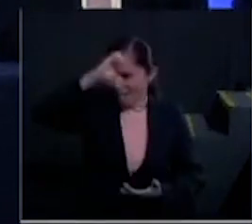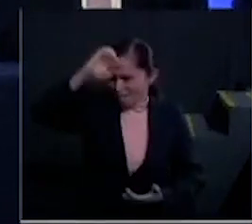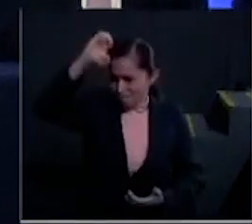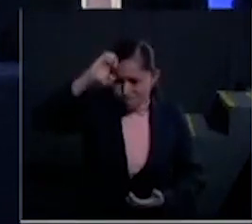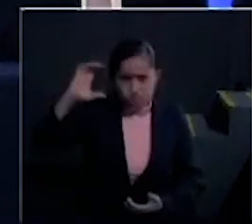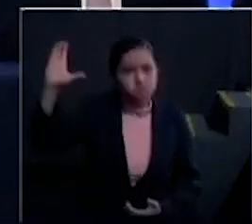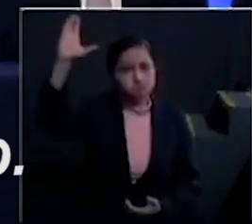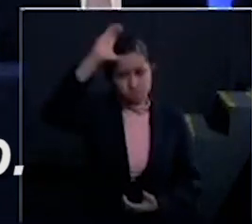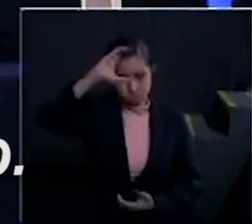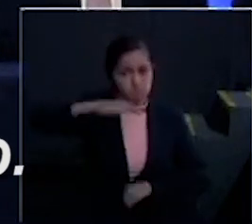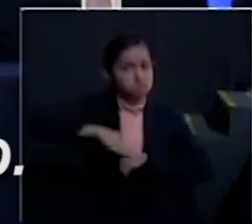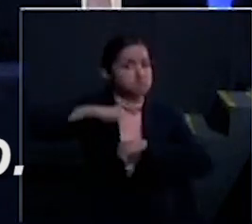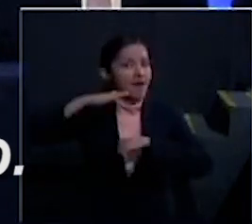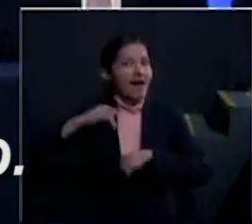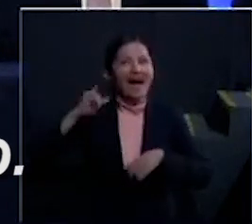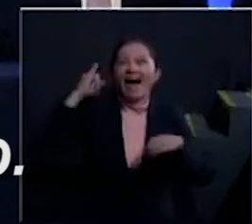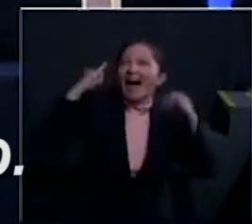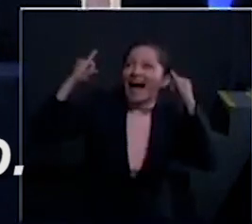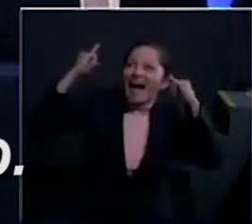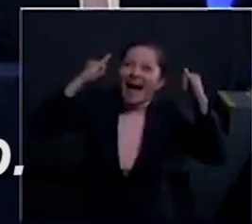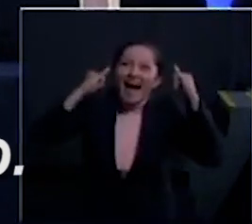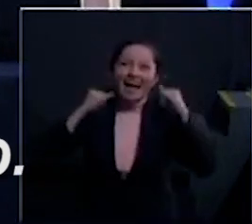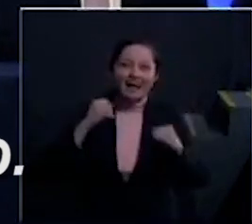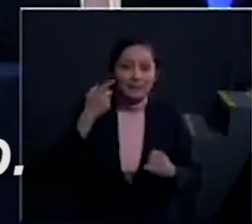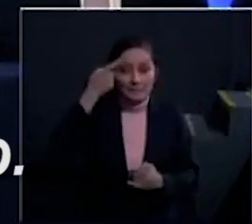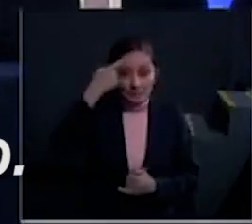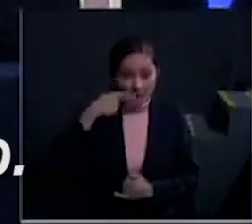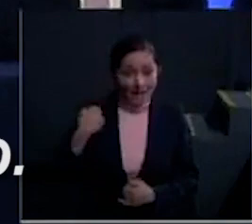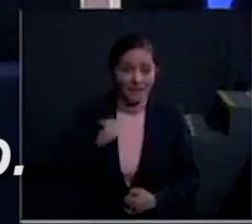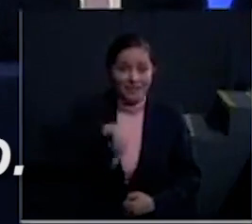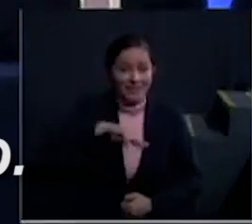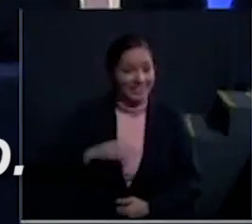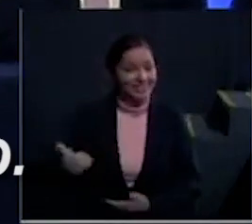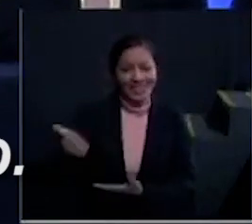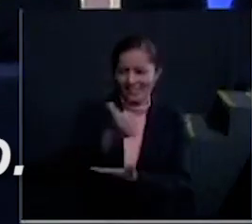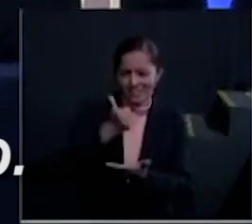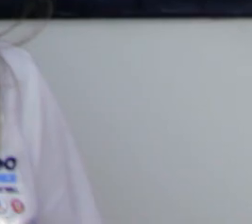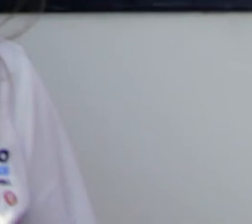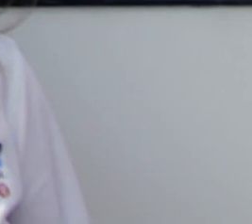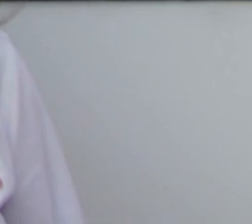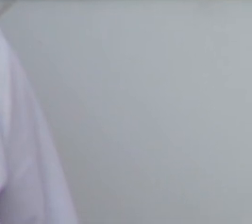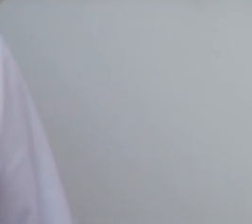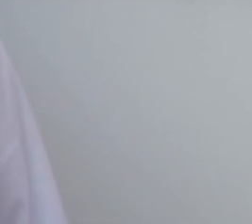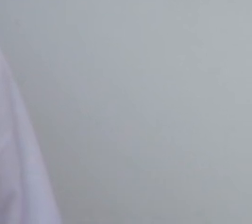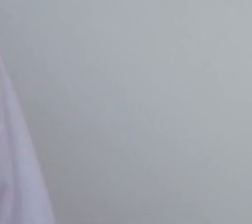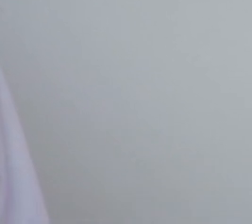con mayor ilusión de conducir a nuestra ciudad por un rumbo claro.